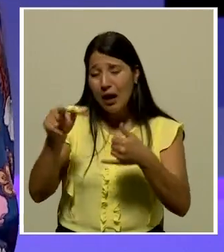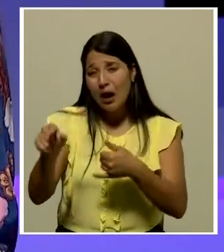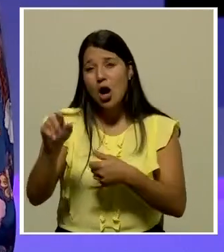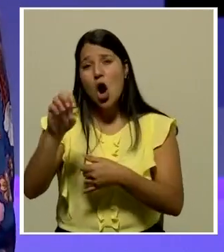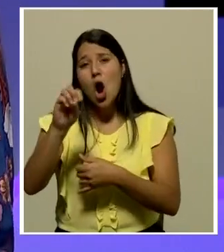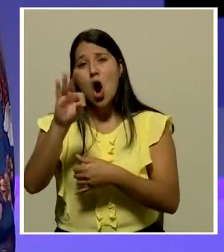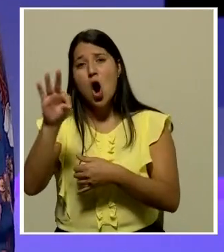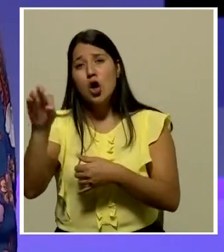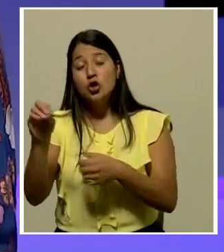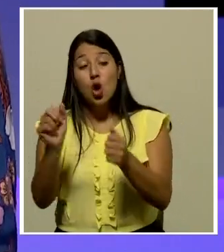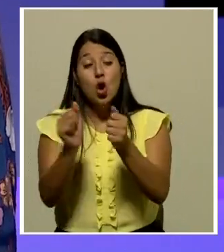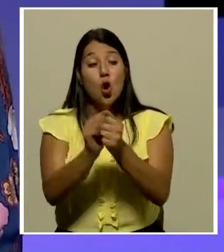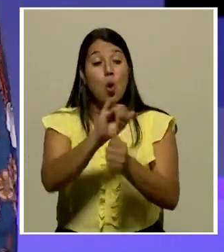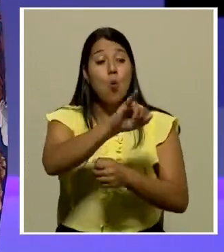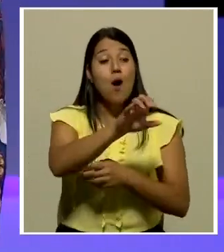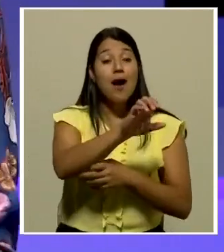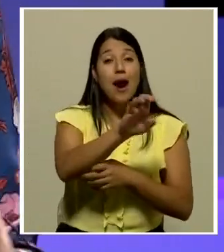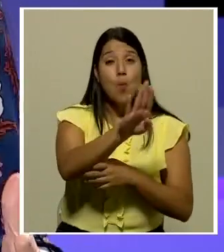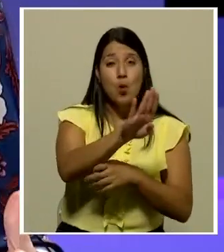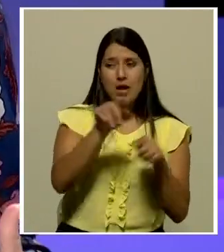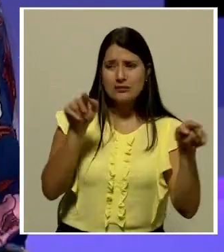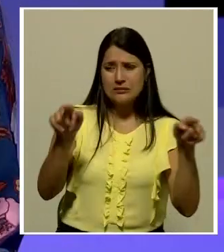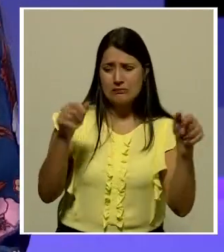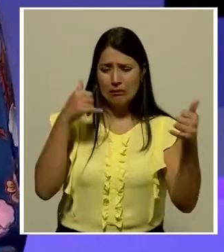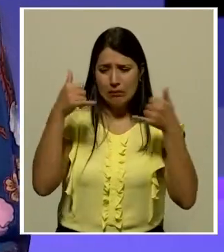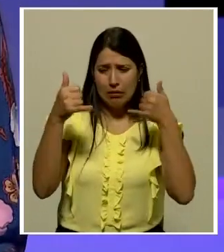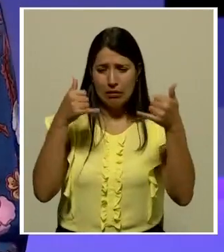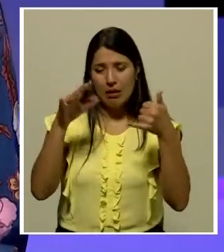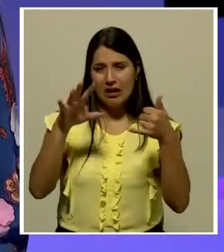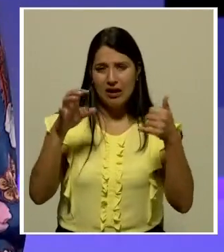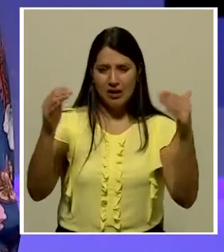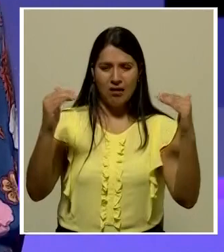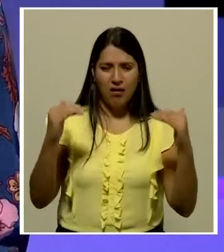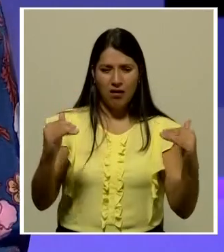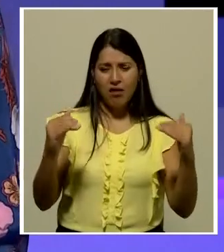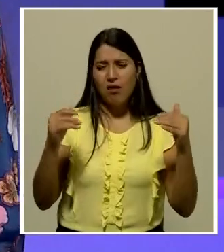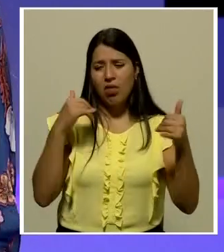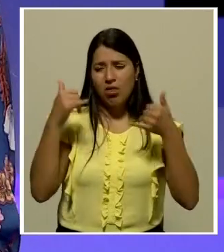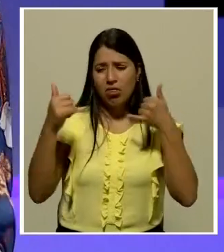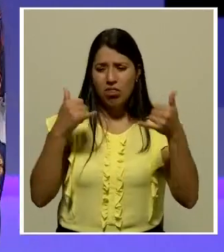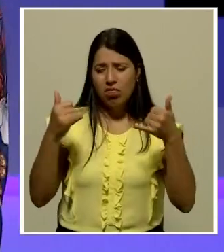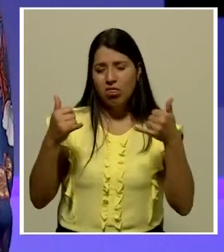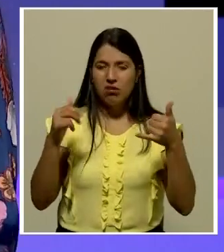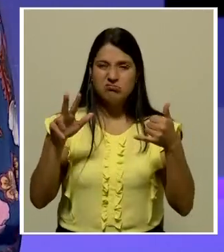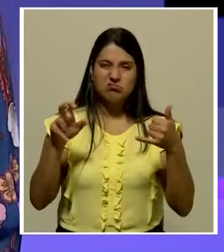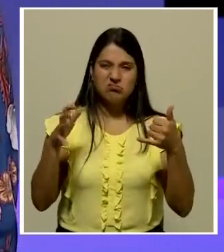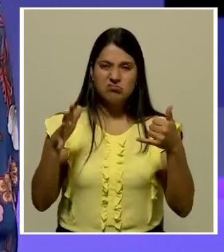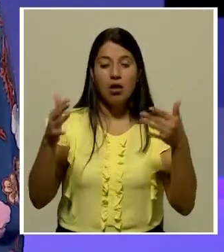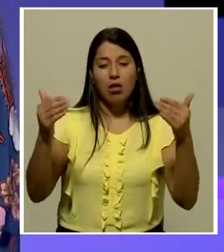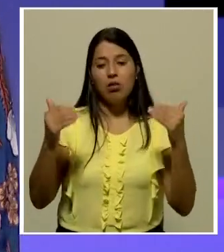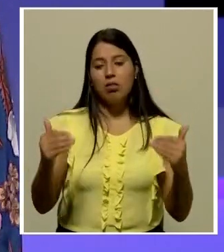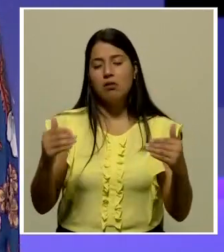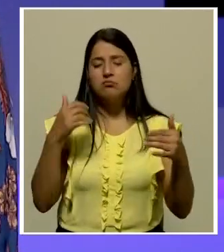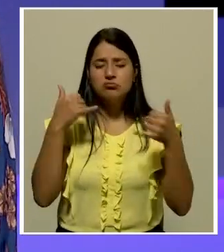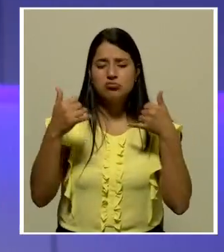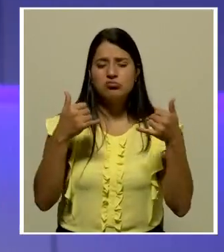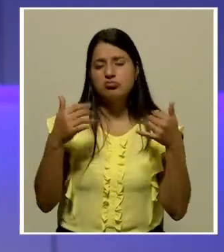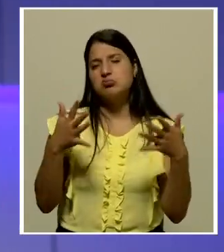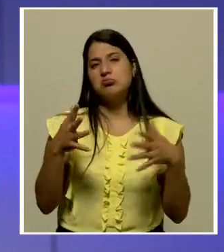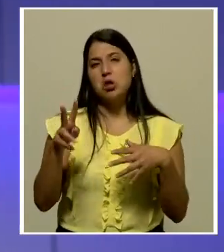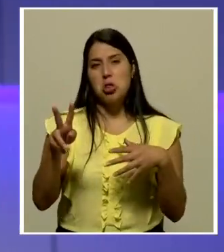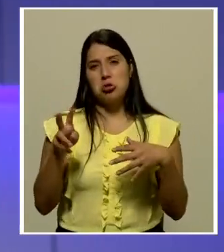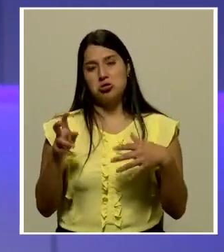ya había empezado a generar polémica, y pues alrededor, como decíamos, diputados, personas del gobierno, entre otras.